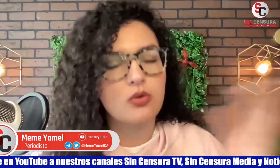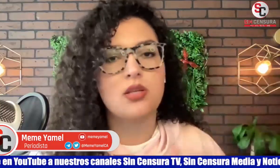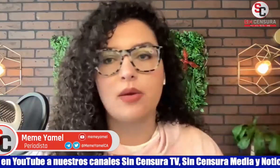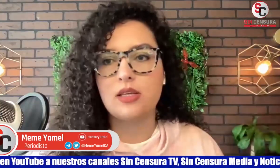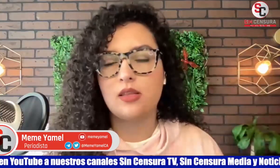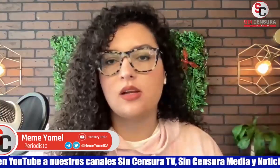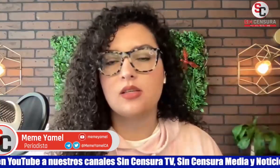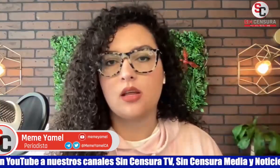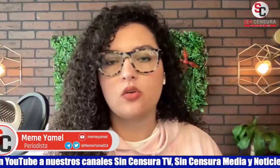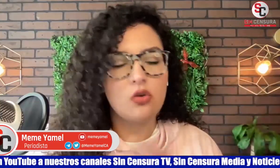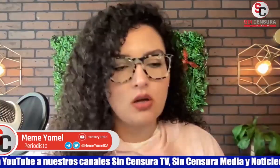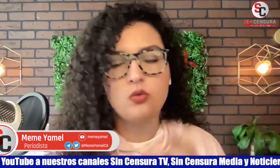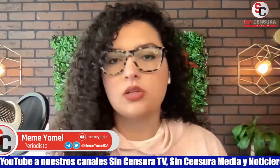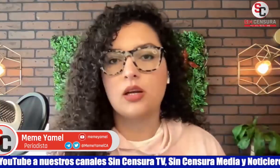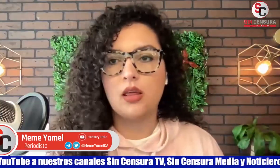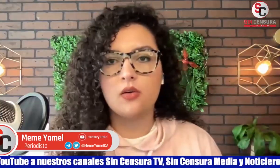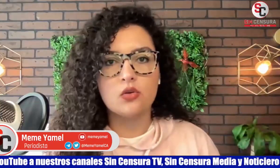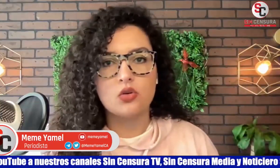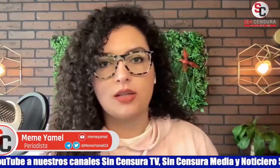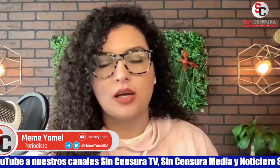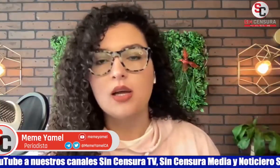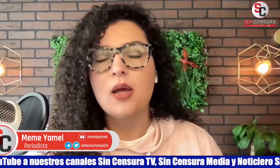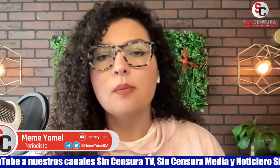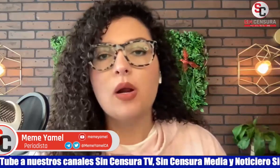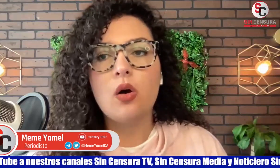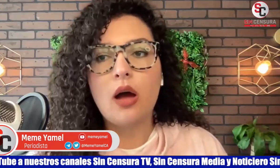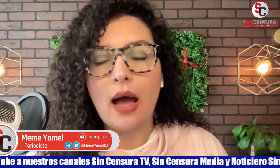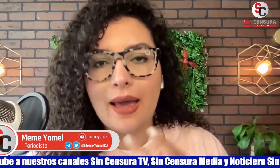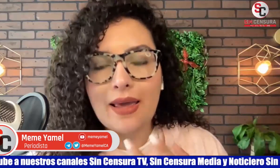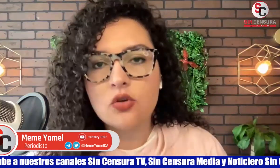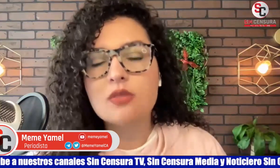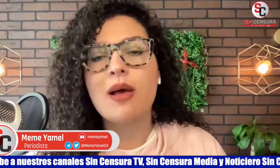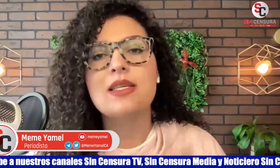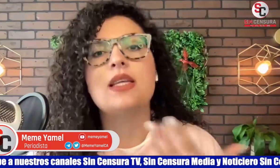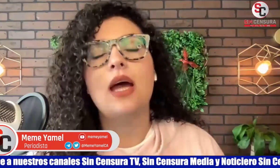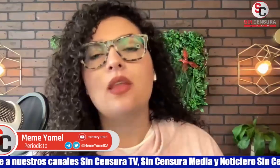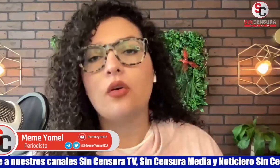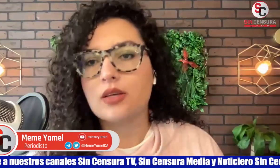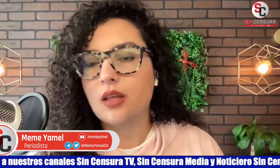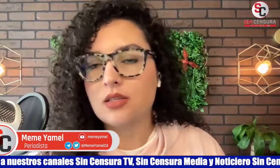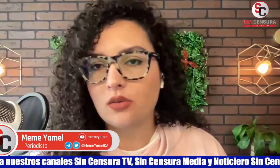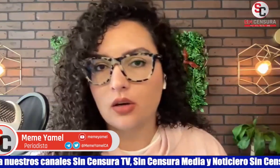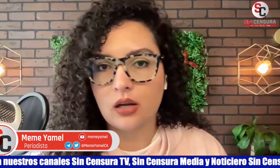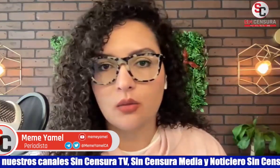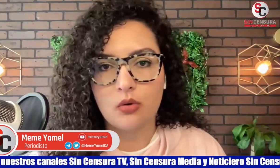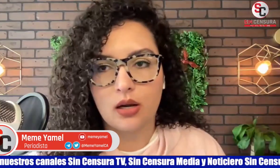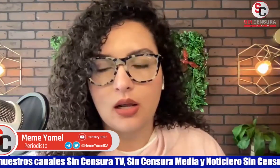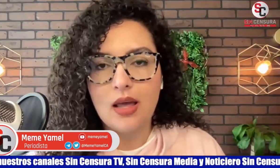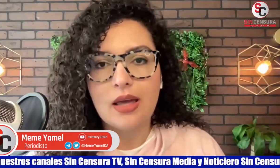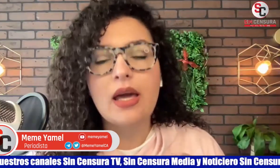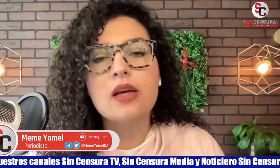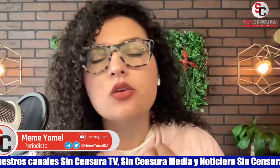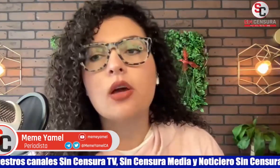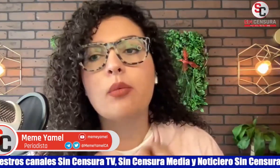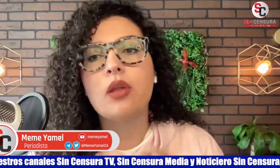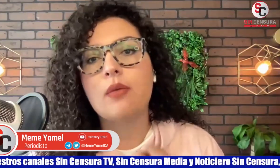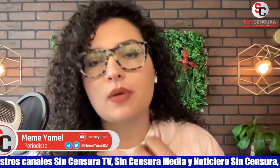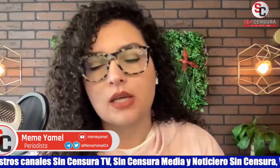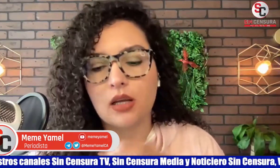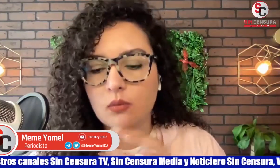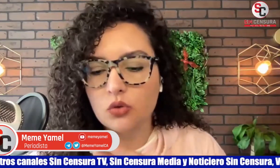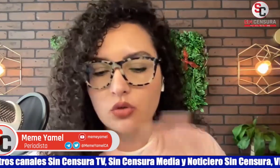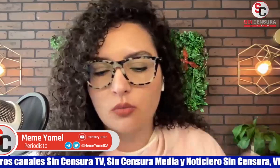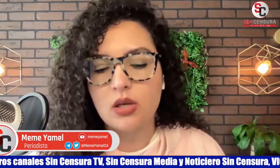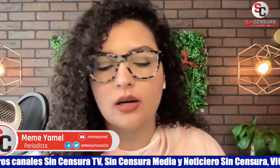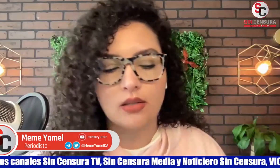corcholata porque se va a sentir el senador, no le gusta que le digan corcholata, pero esto es más allá de lo que está diciendo Ricardo Monreal. ¿Qué es lo que podría